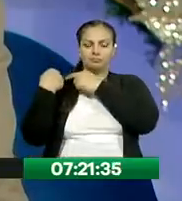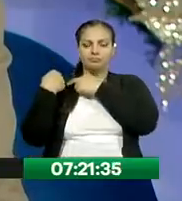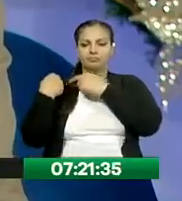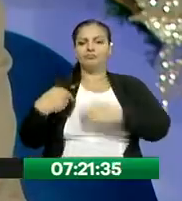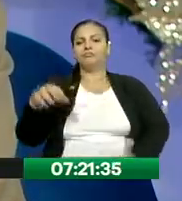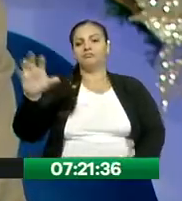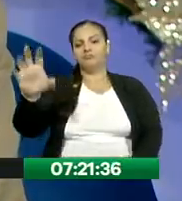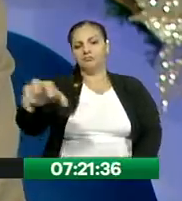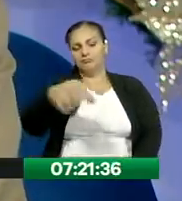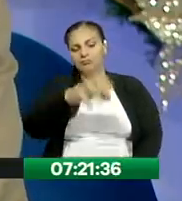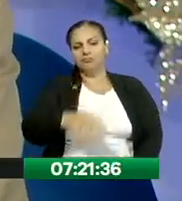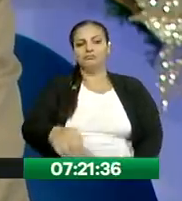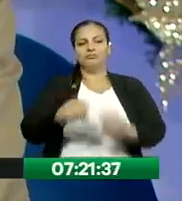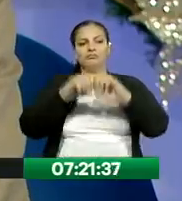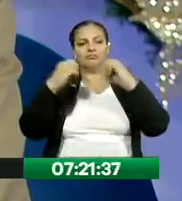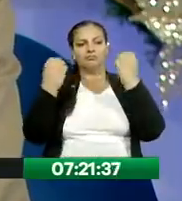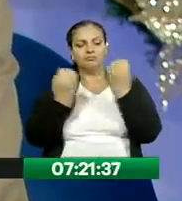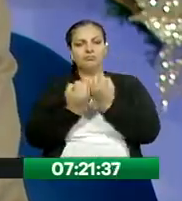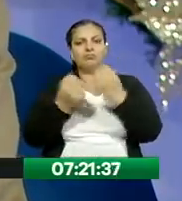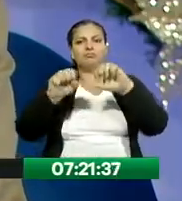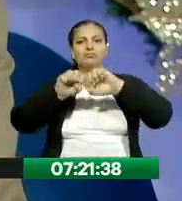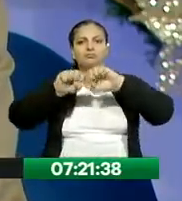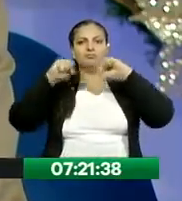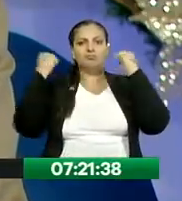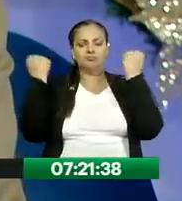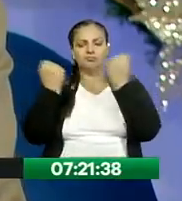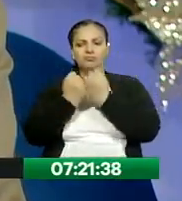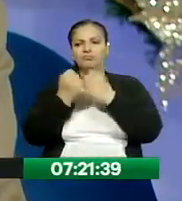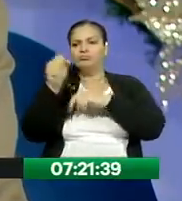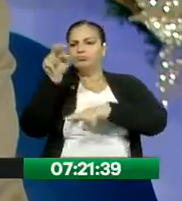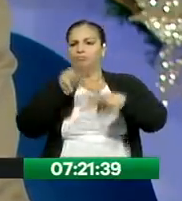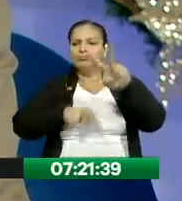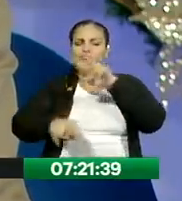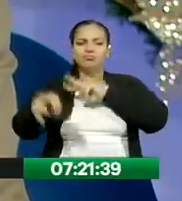organizaciones sociales para plantear